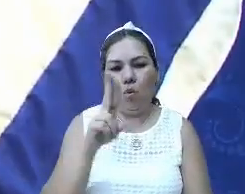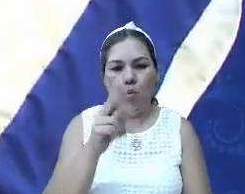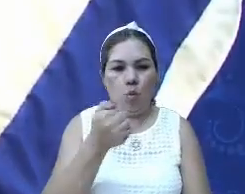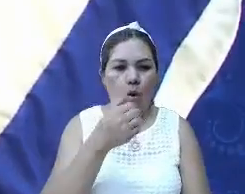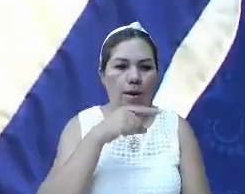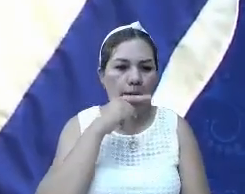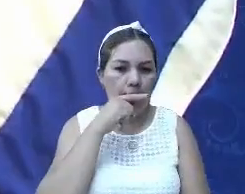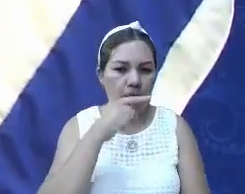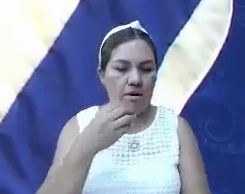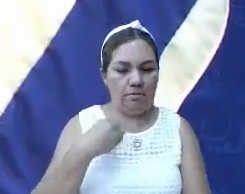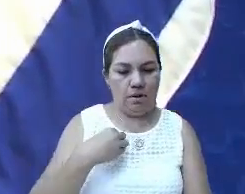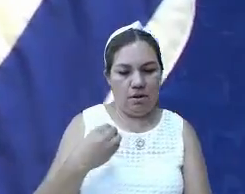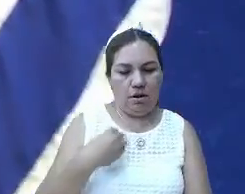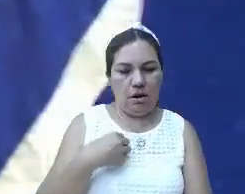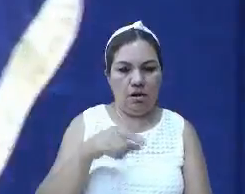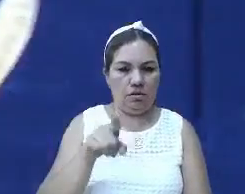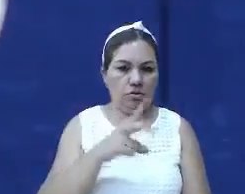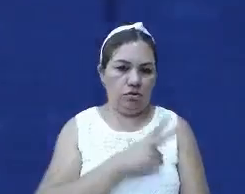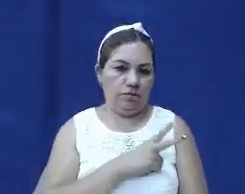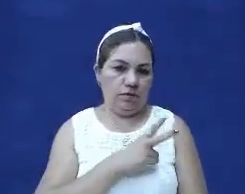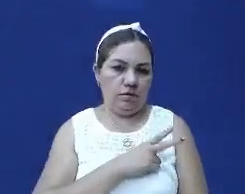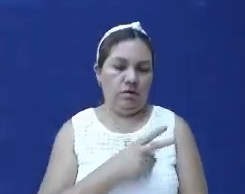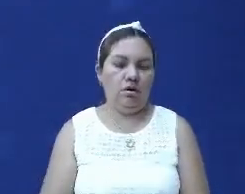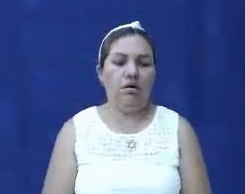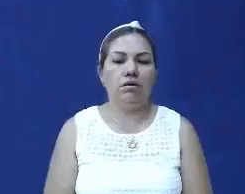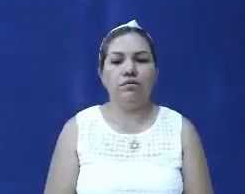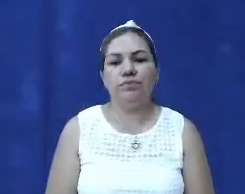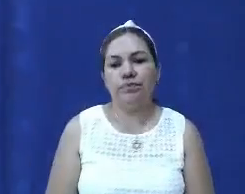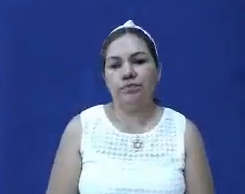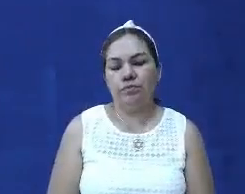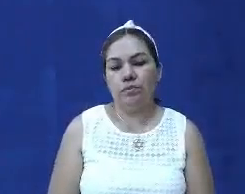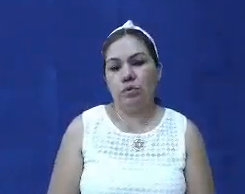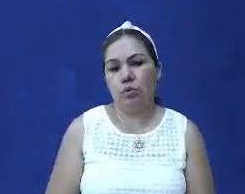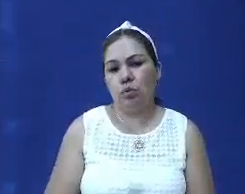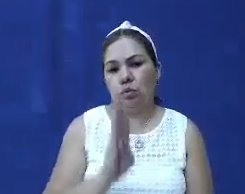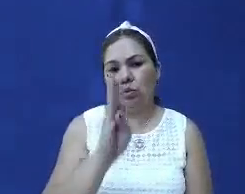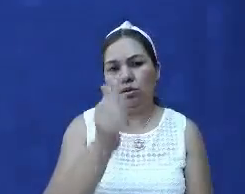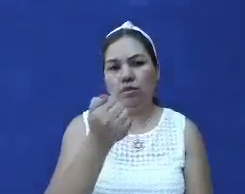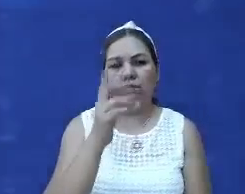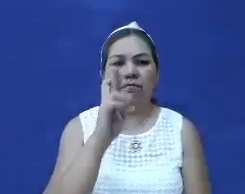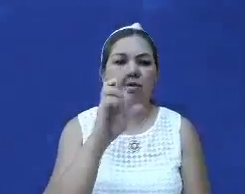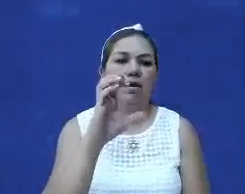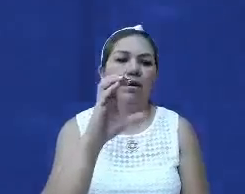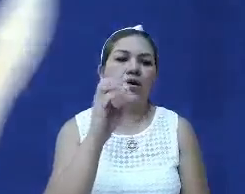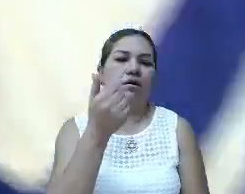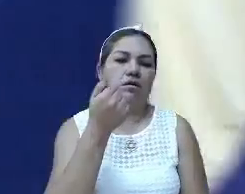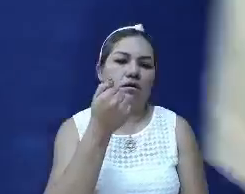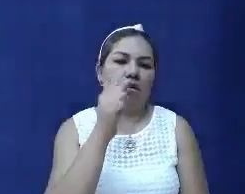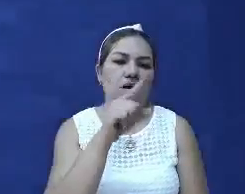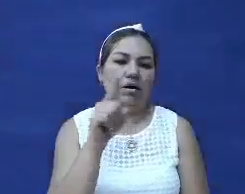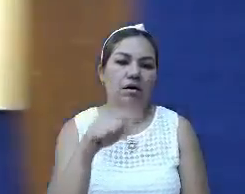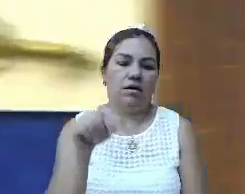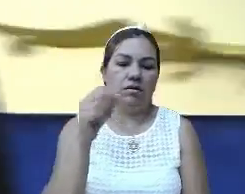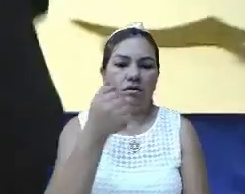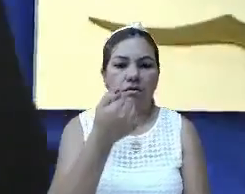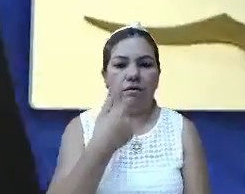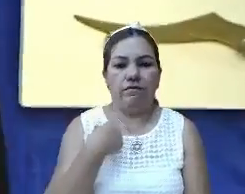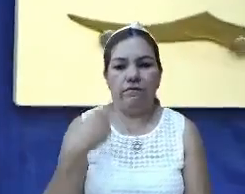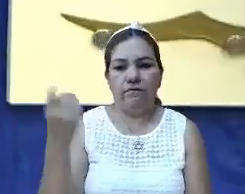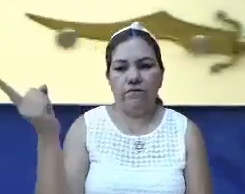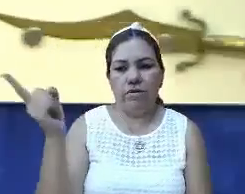entonces va a ocurrir algo. ¿Qué ocurre cuando una barcaza está bien calafateada? Viene una olada y